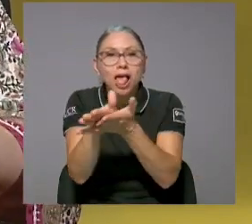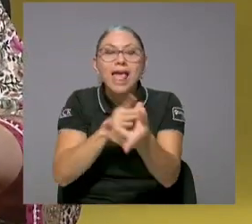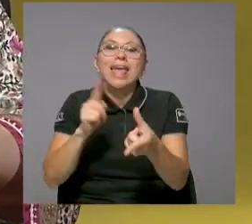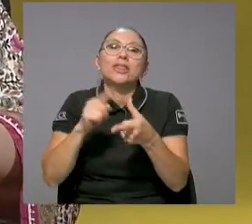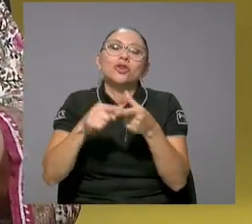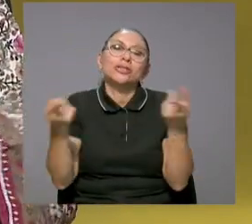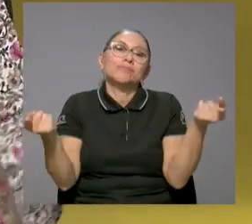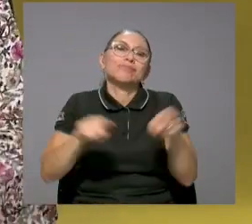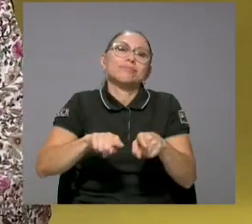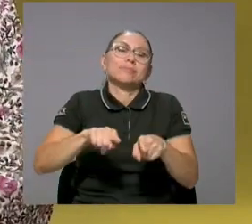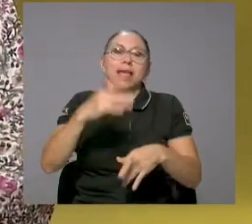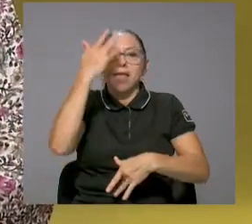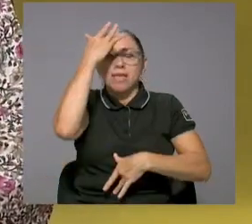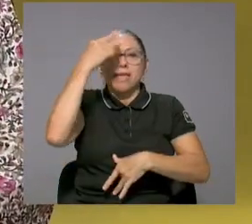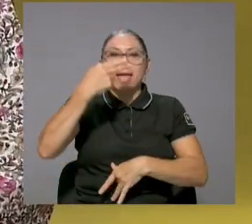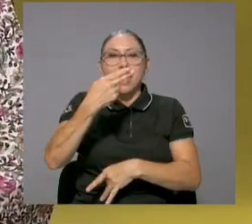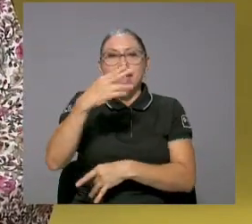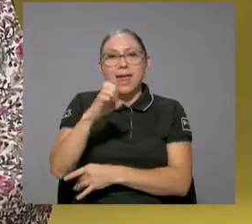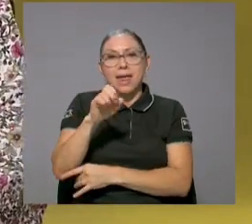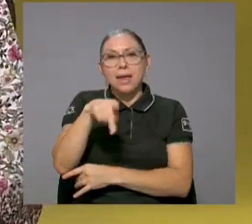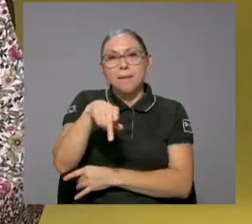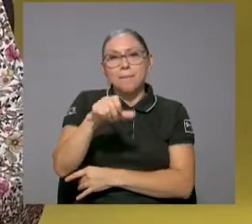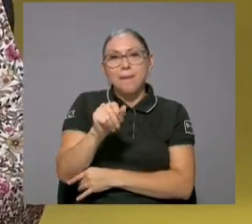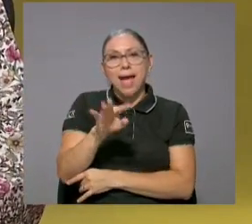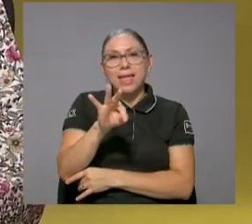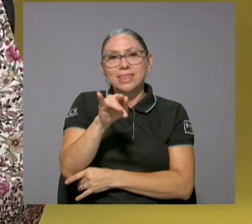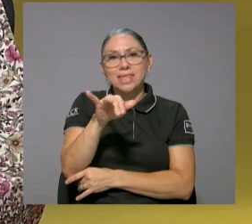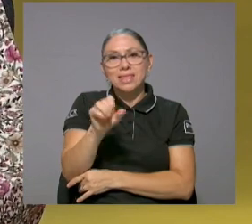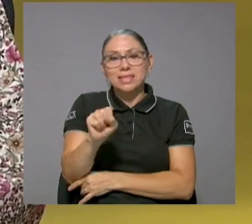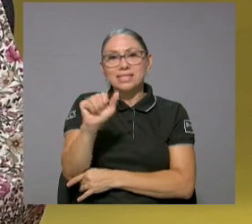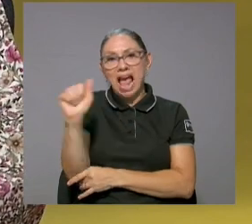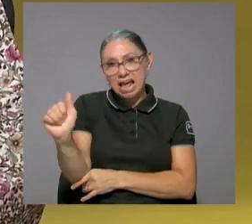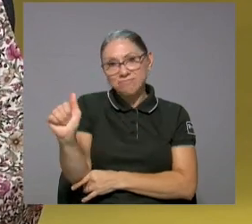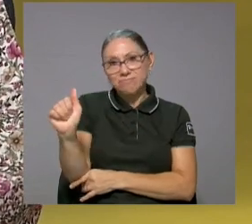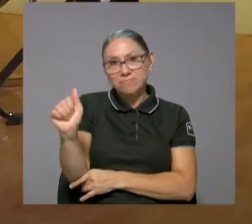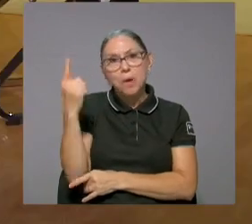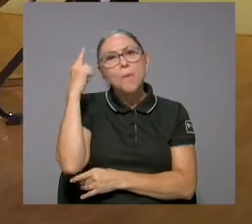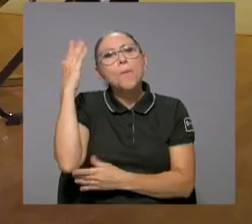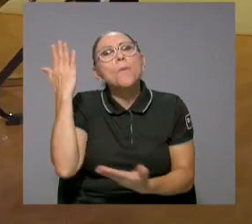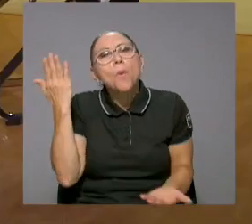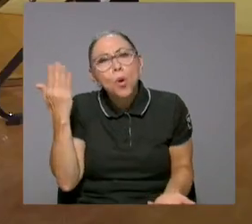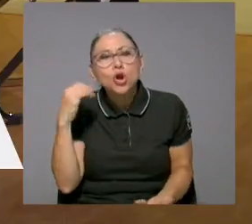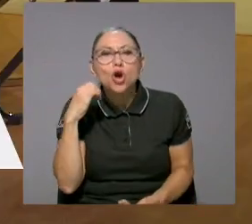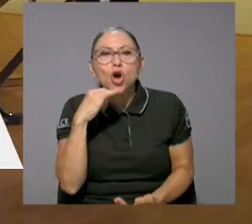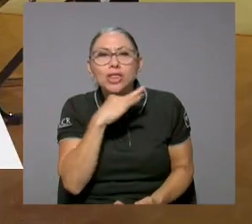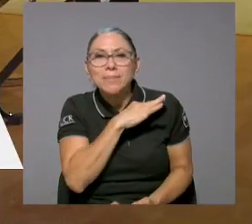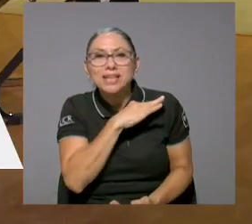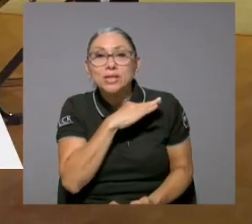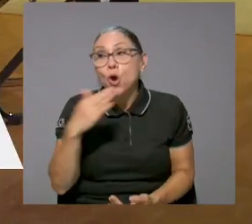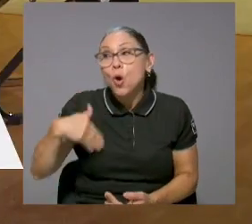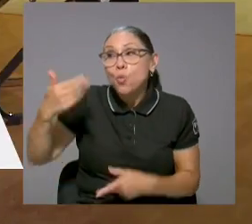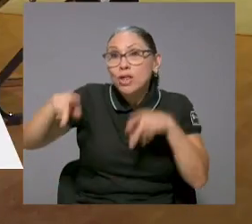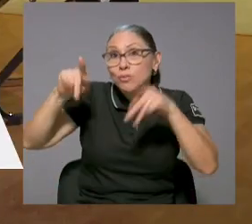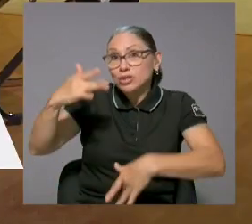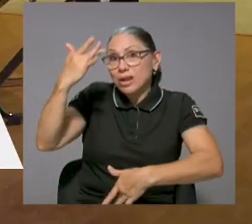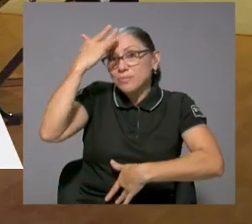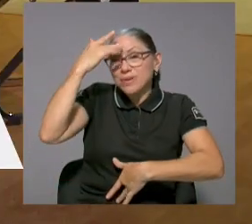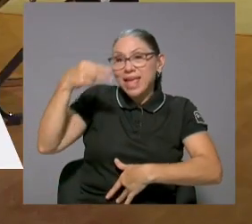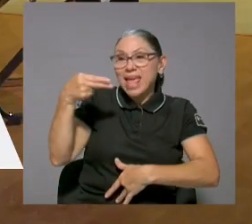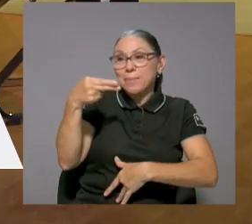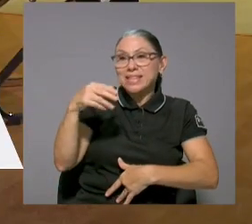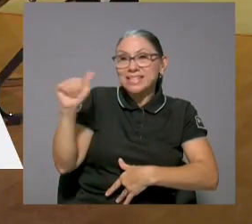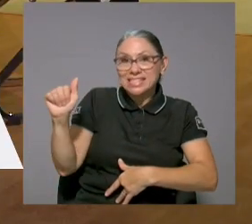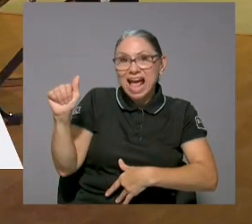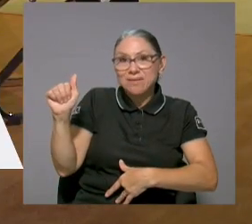por contaminación. Cuando una persona tiene hepatitis A, y usted tenía razón, existen diferentes tipos de